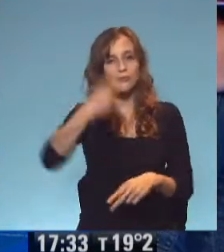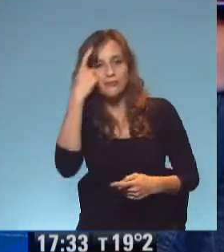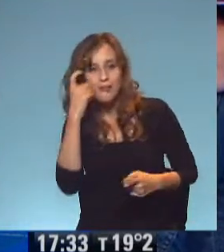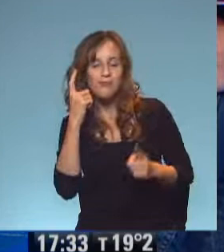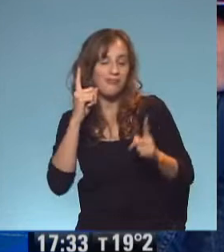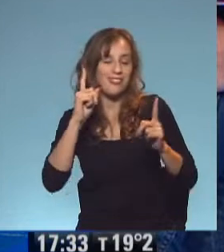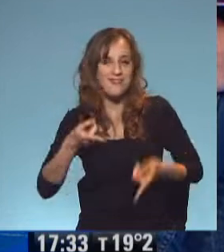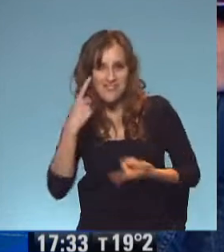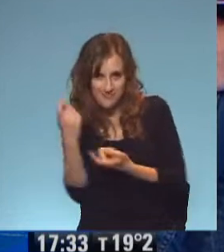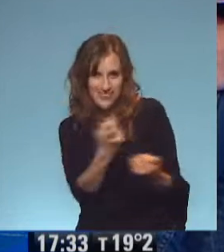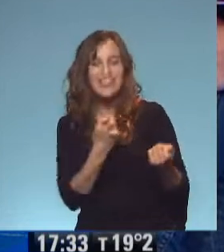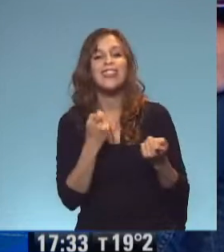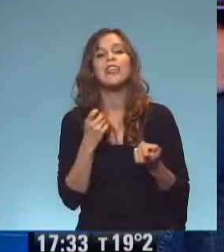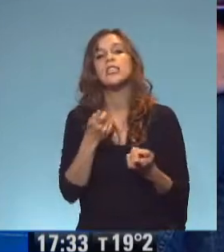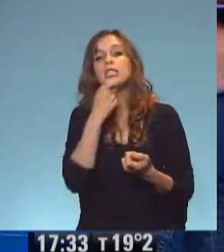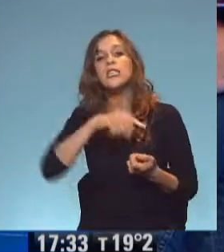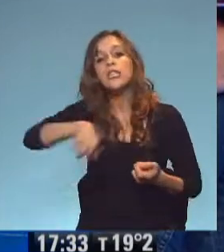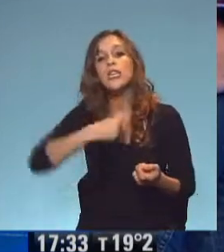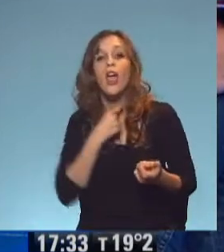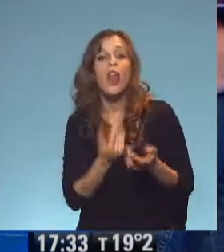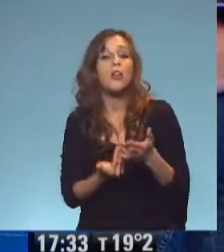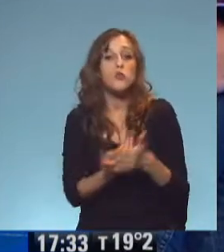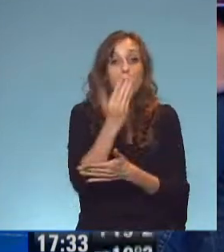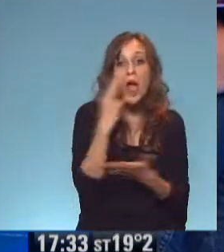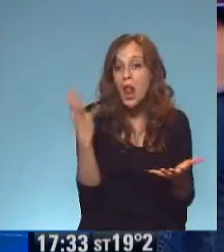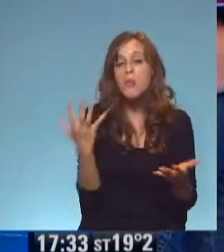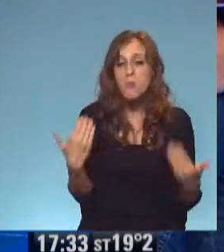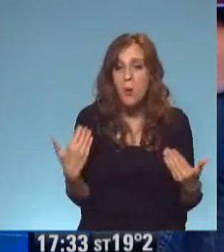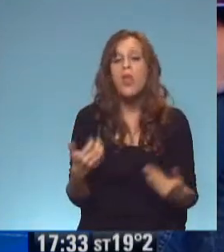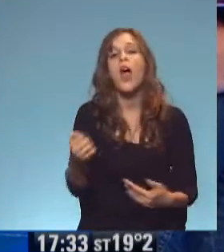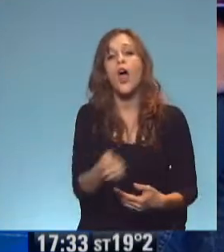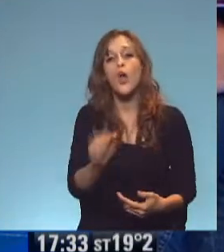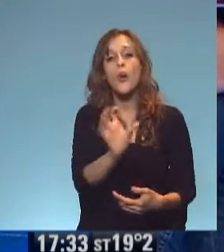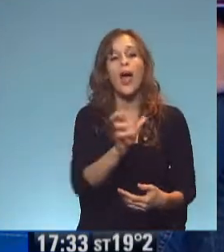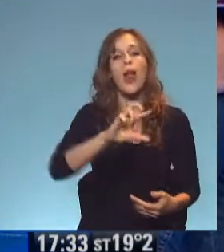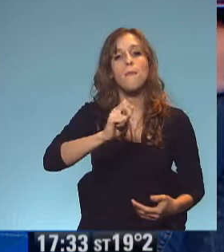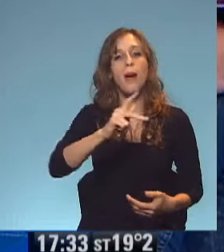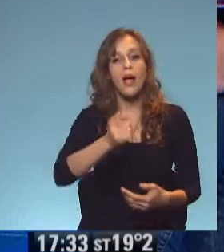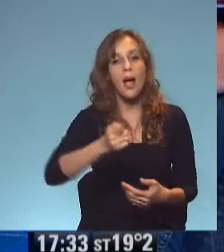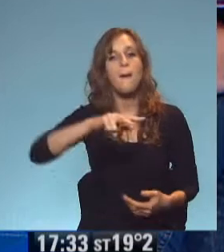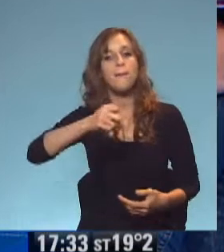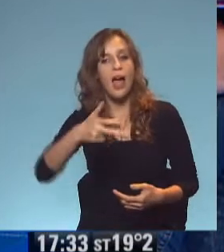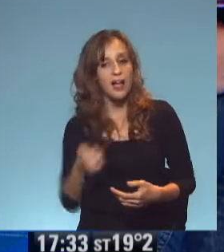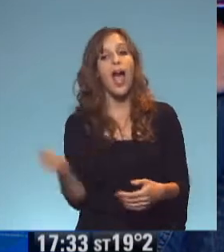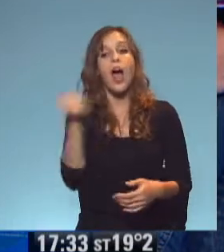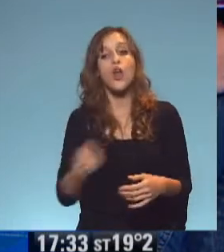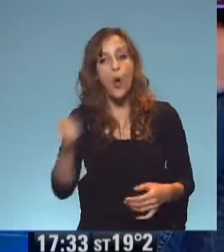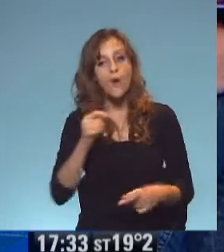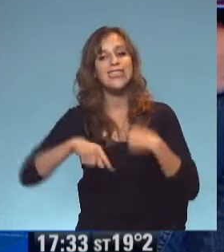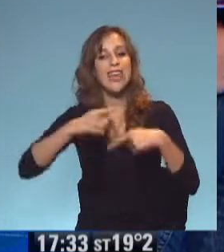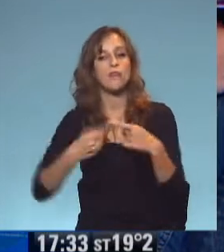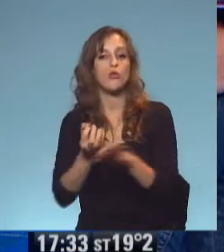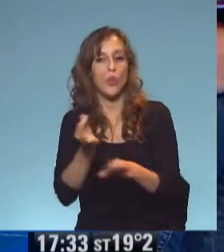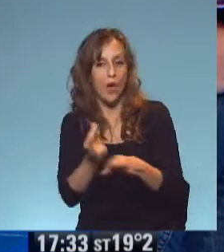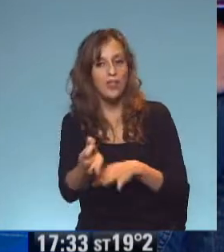quieren compartirnos algo, lo hagan a través de las redes, @canalpacapaca y @seguimoseducando. Y cualquier duda o consulta que hayan tenido de la